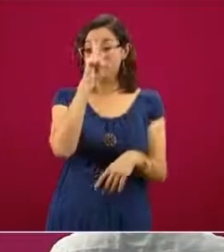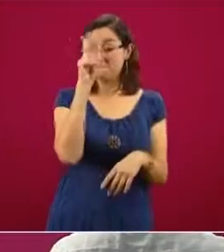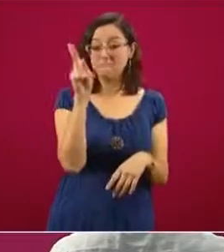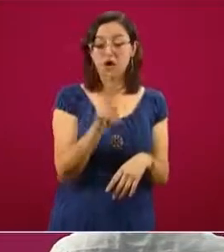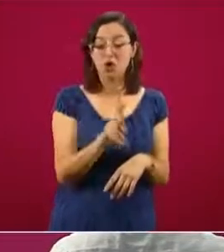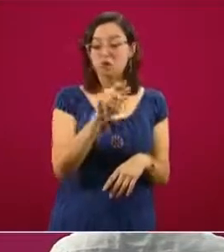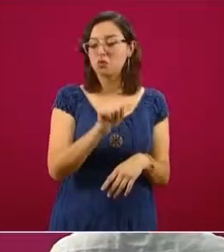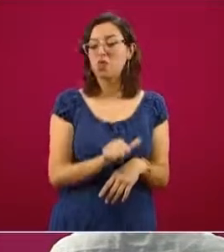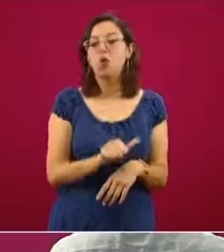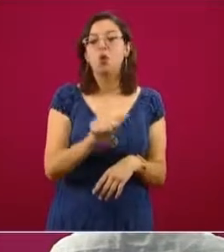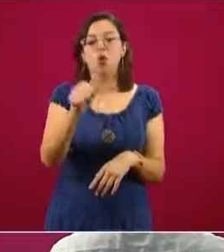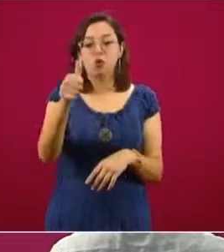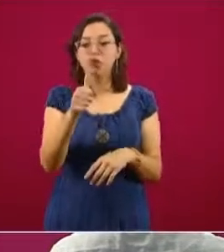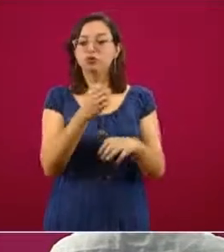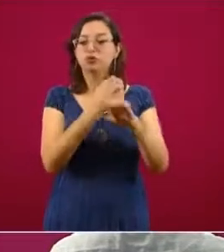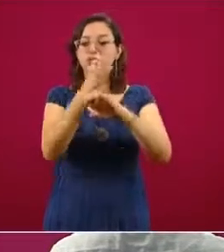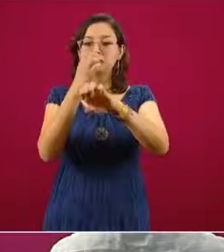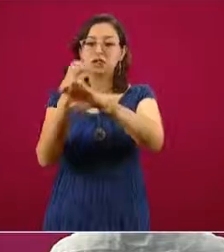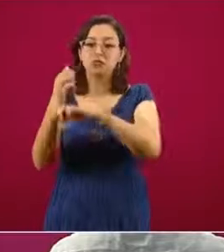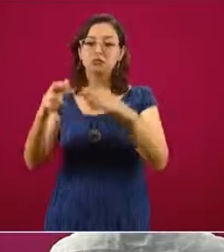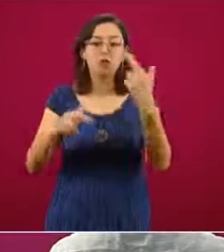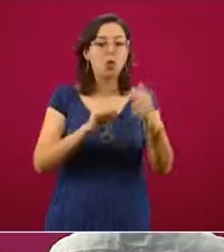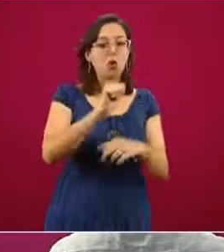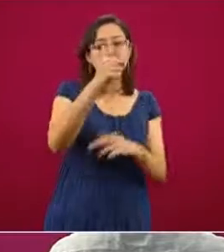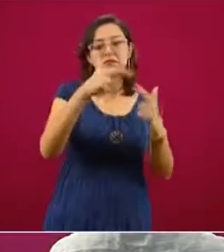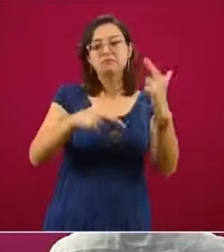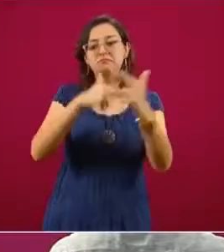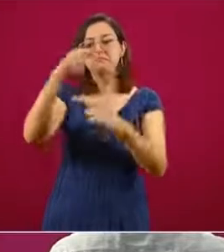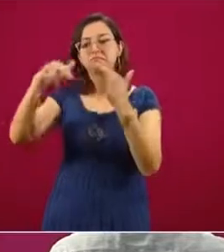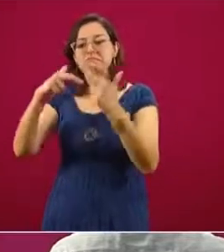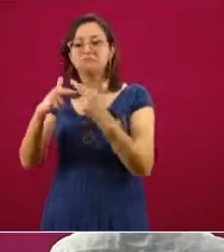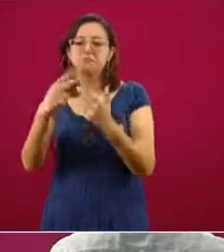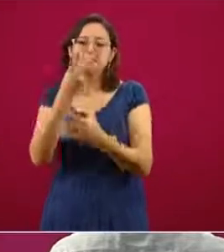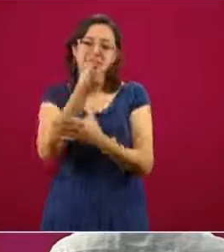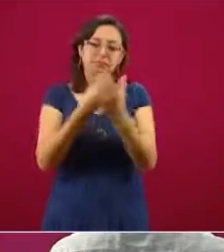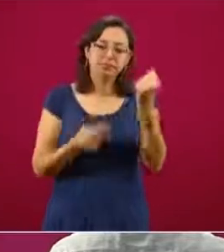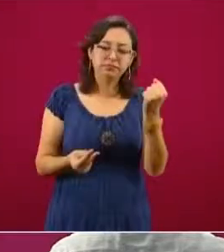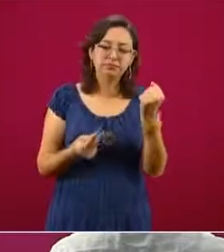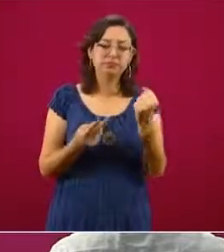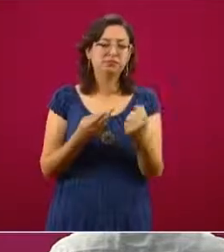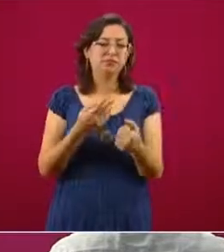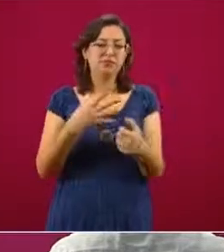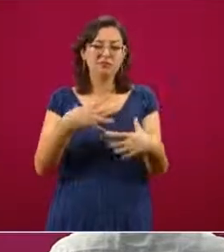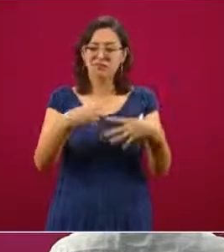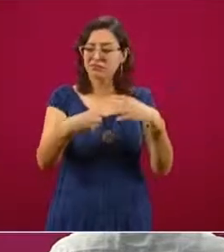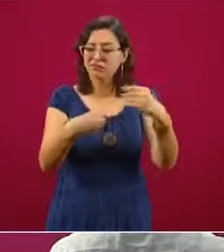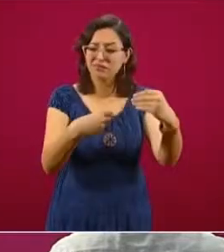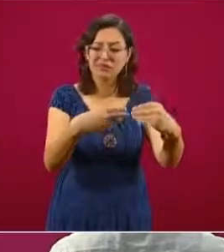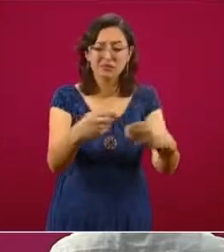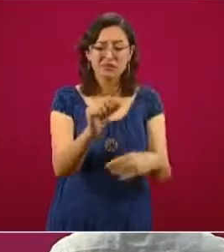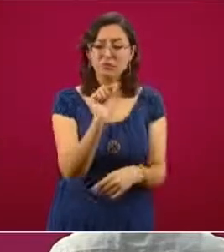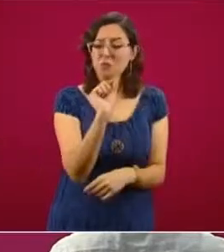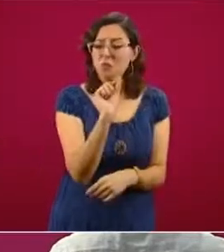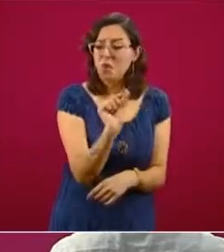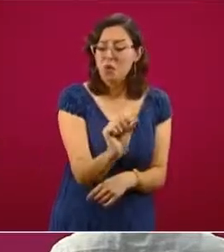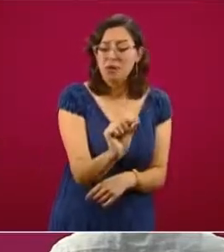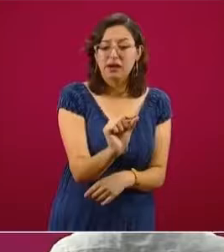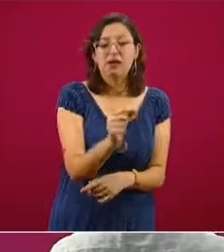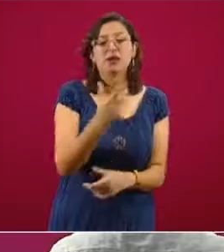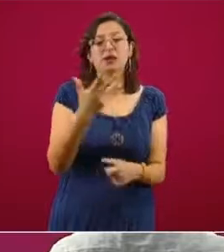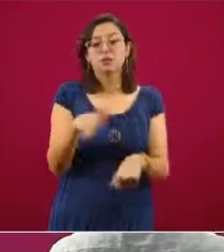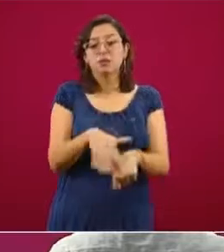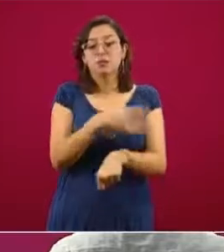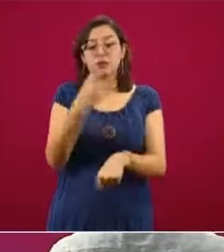del país existe un mixto de zonas donde hay muy poca transmisión porque son